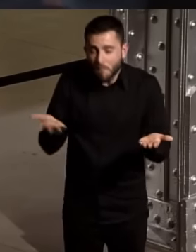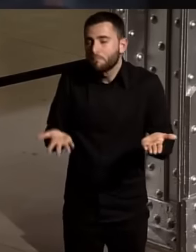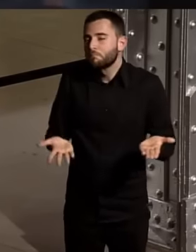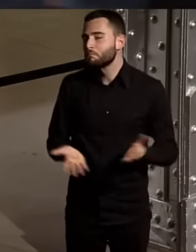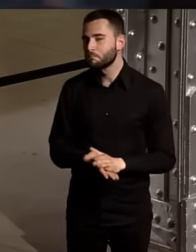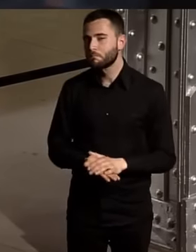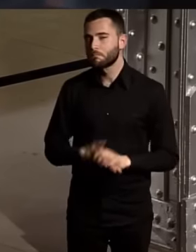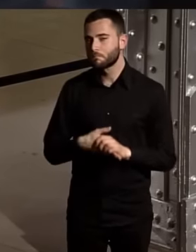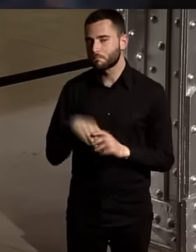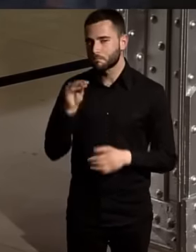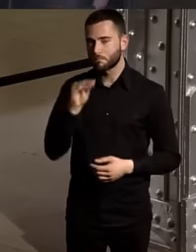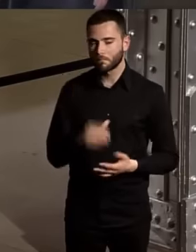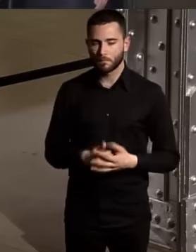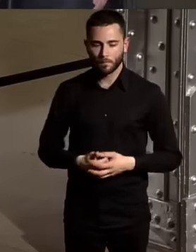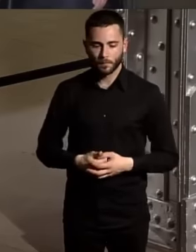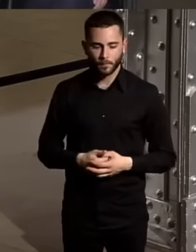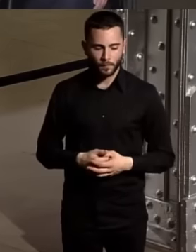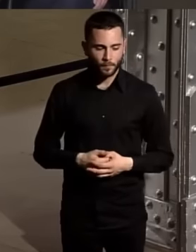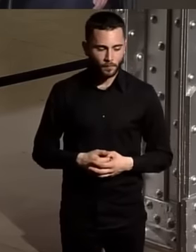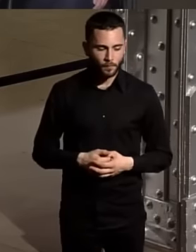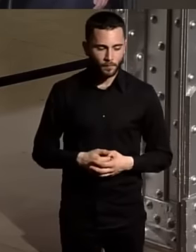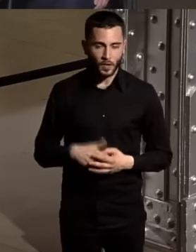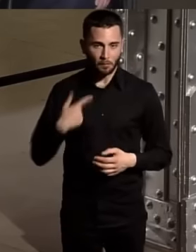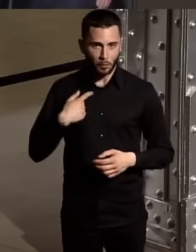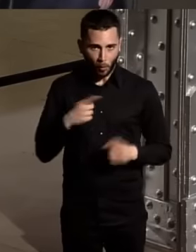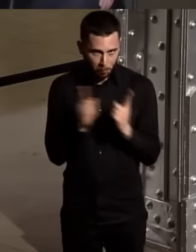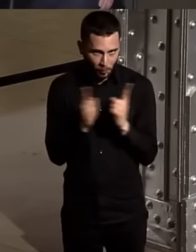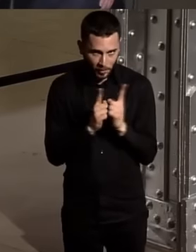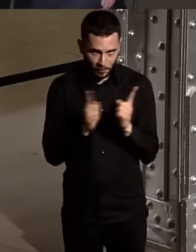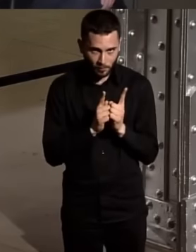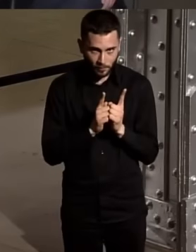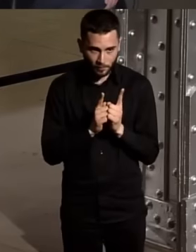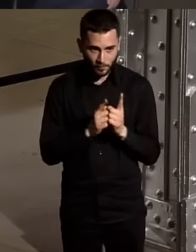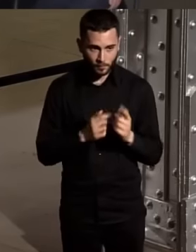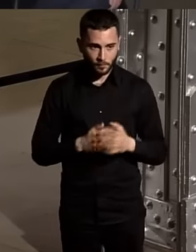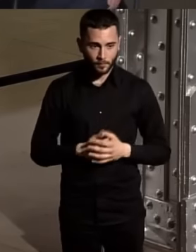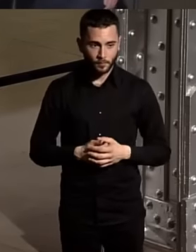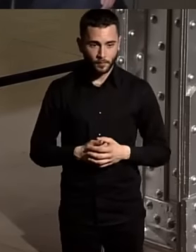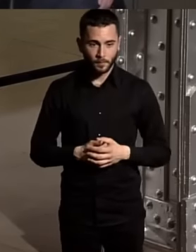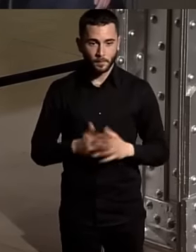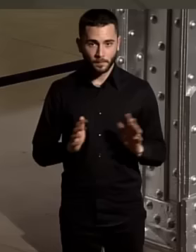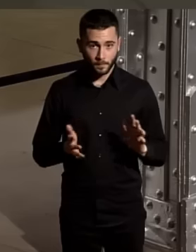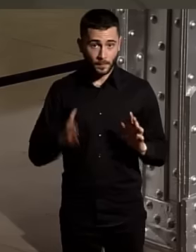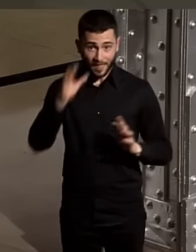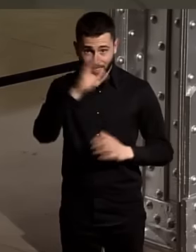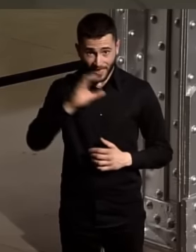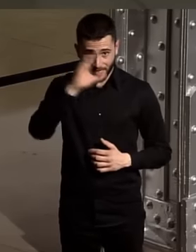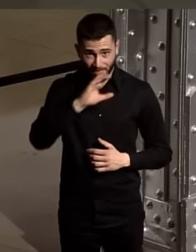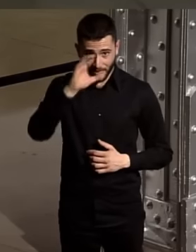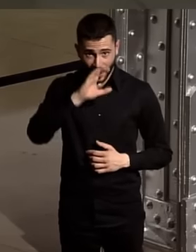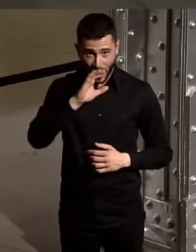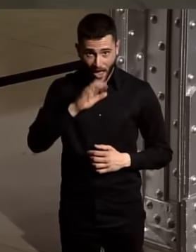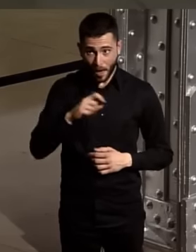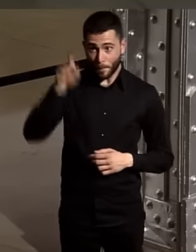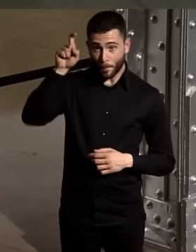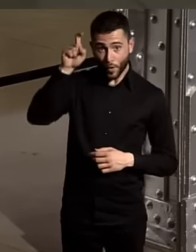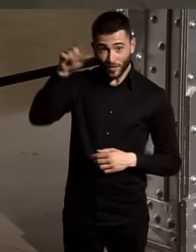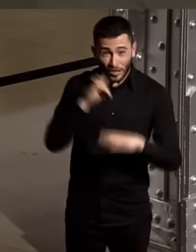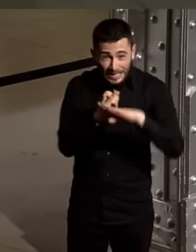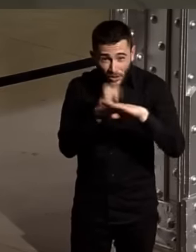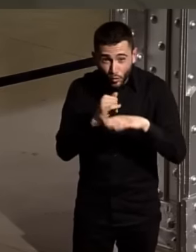contate yo voy a intervenir primero porque voy a ser muy breve pero si devar la ciencia es lo que hacen tus profesores en el